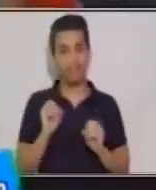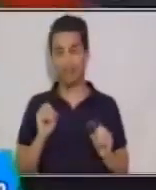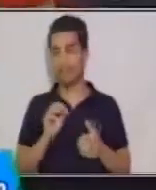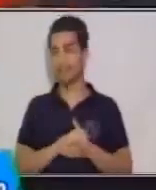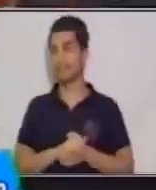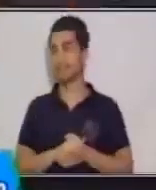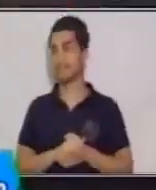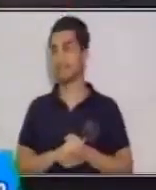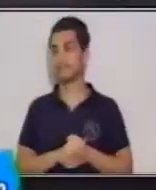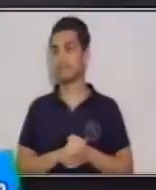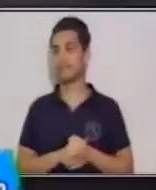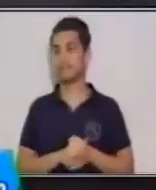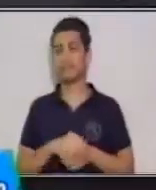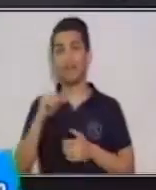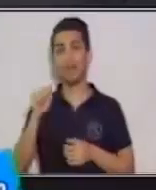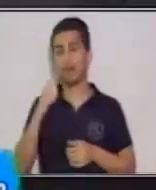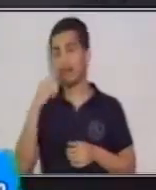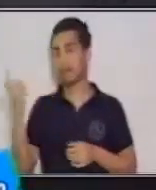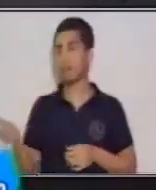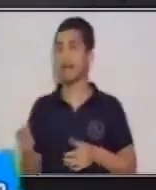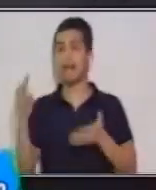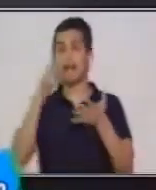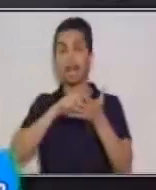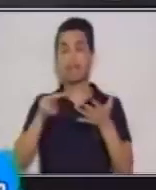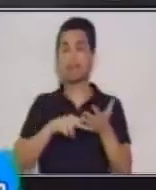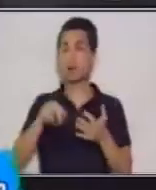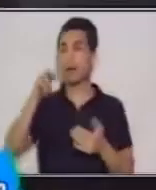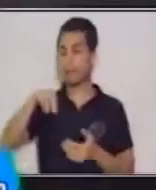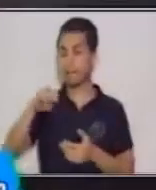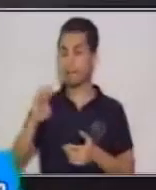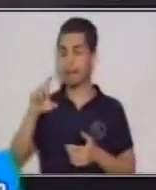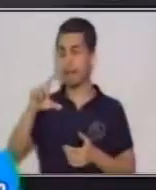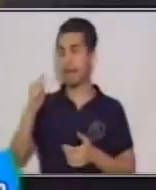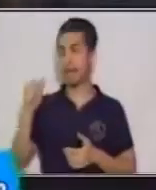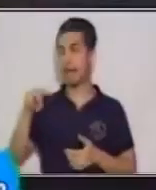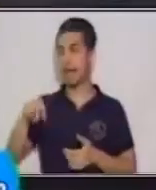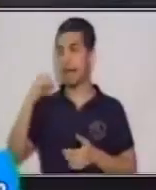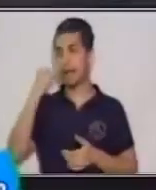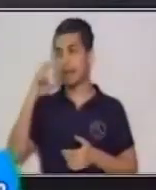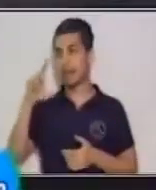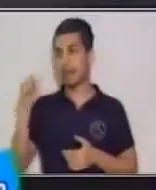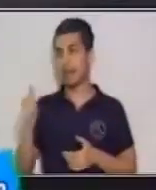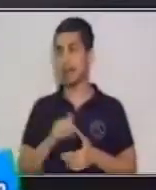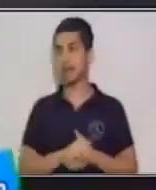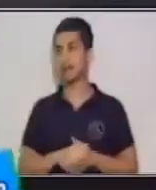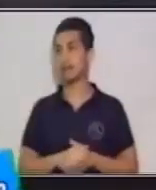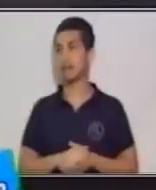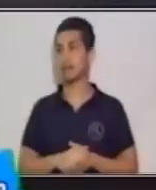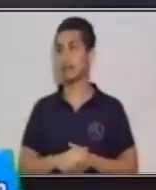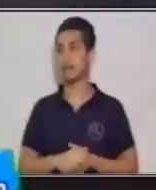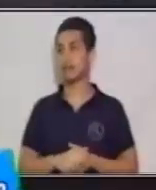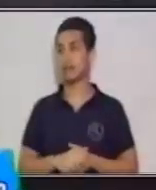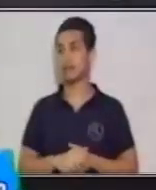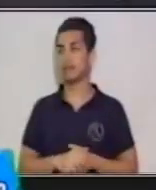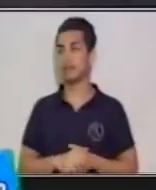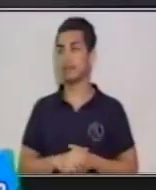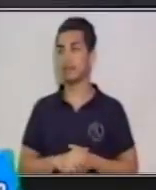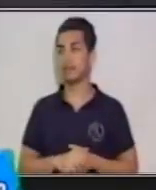Vamos entonces a la lectura mecánica. Cuando hablamos de lectura mecánica nos referimos